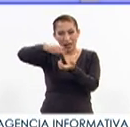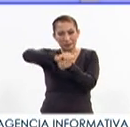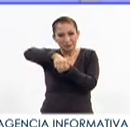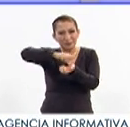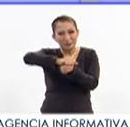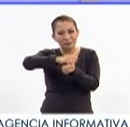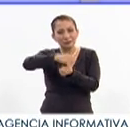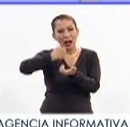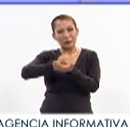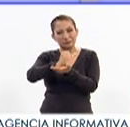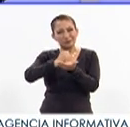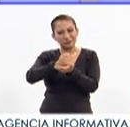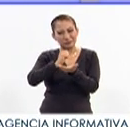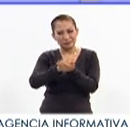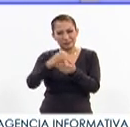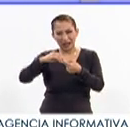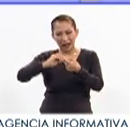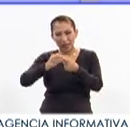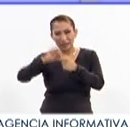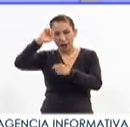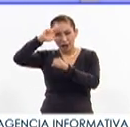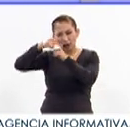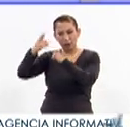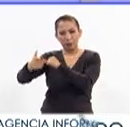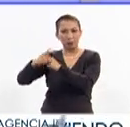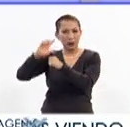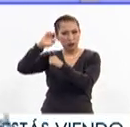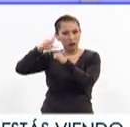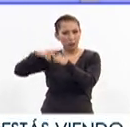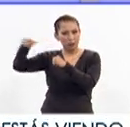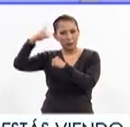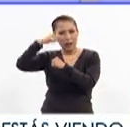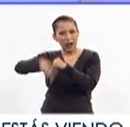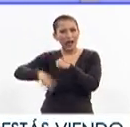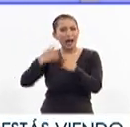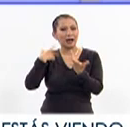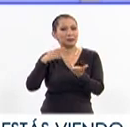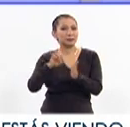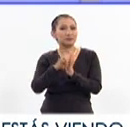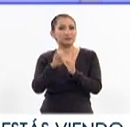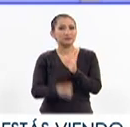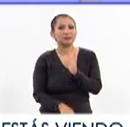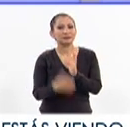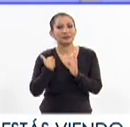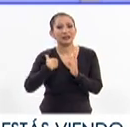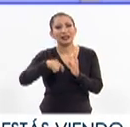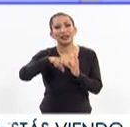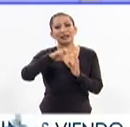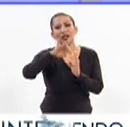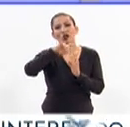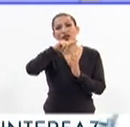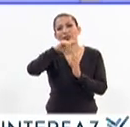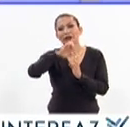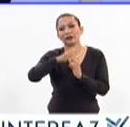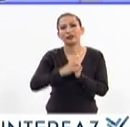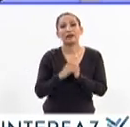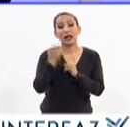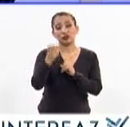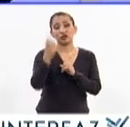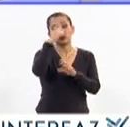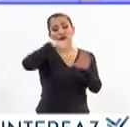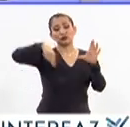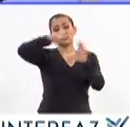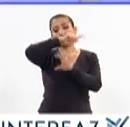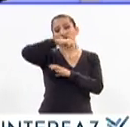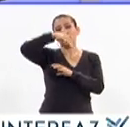utilizaron mucho en Europa, incluso en efectos de telenovelas como fue El Quijote de la Mancha. Estos